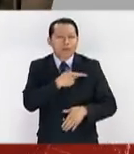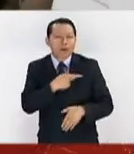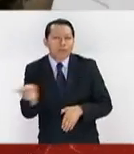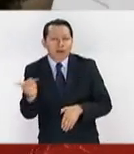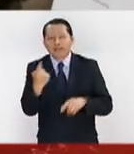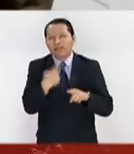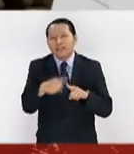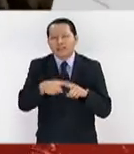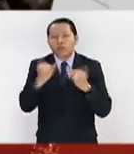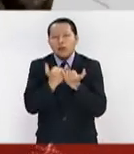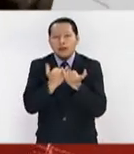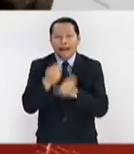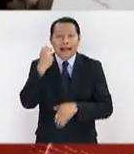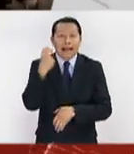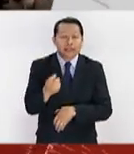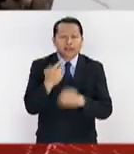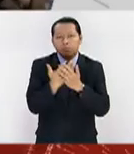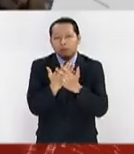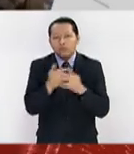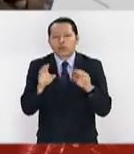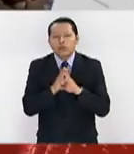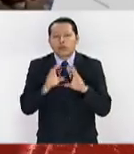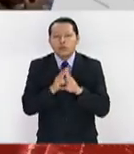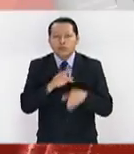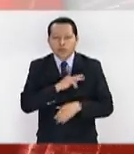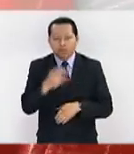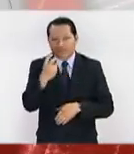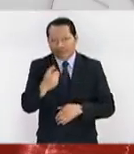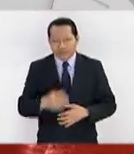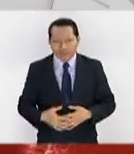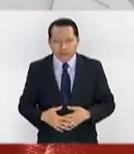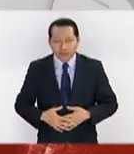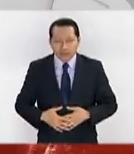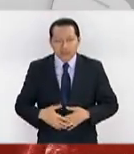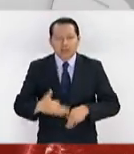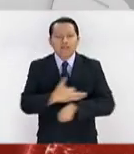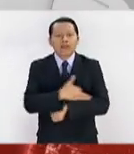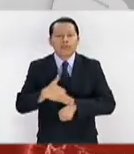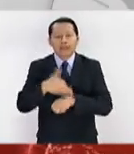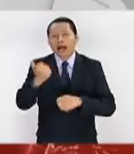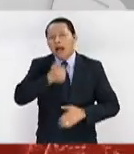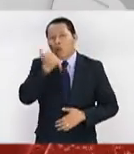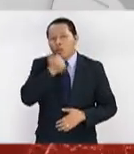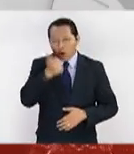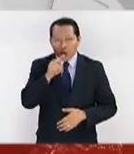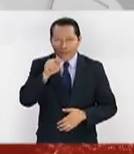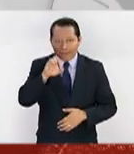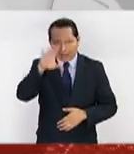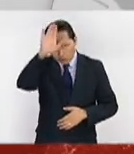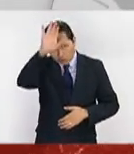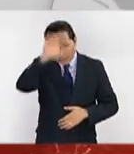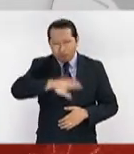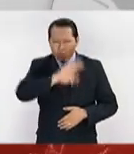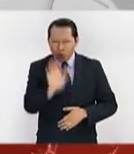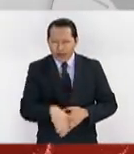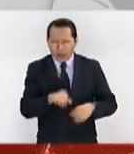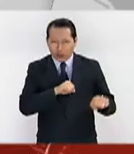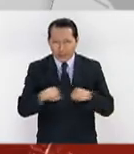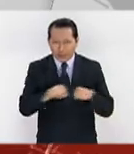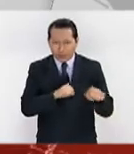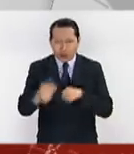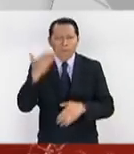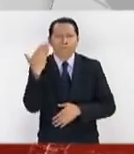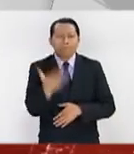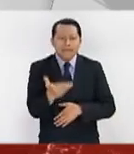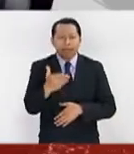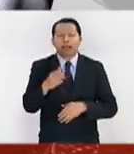y ahí lo que estamos esperando es que se entregue el censo. Familiares de alumnos del TEC de Monterrey que murieron en el sismo piden que no